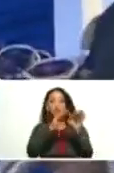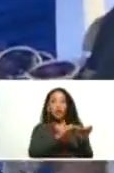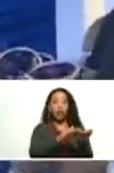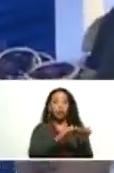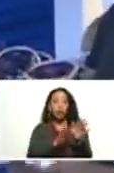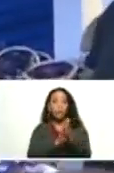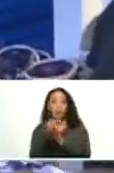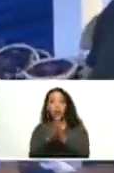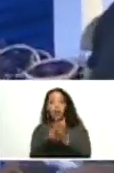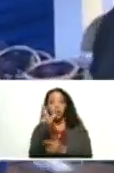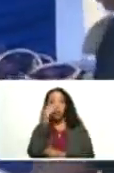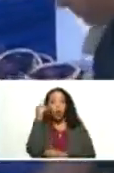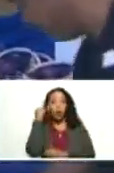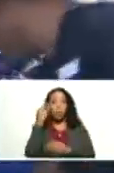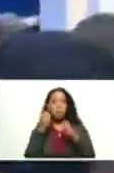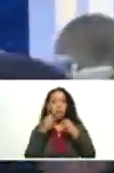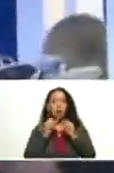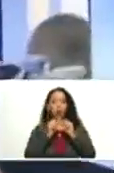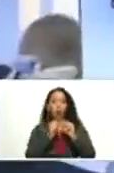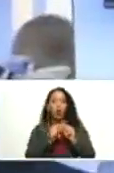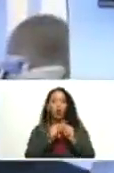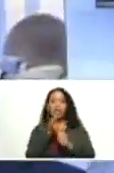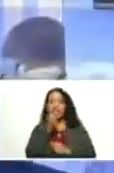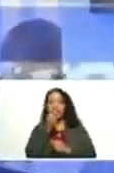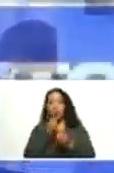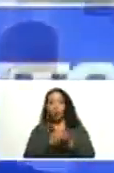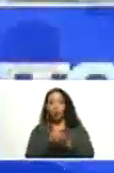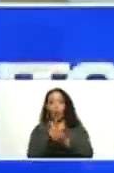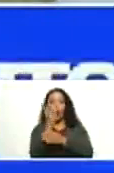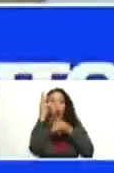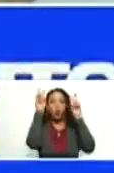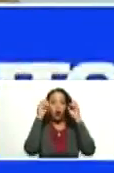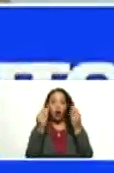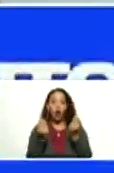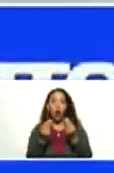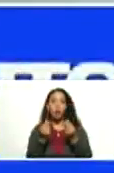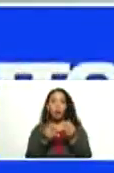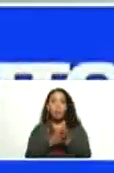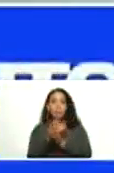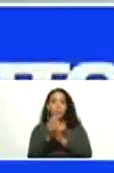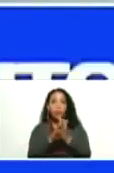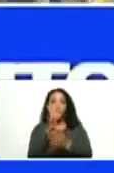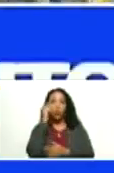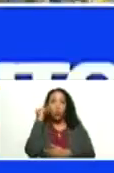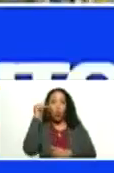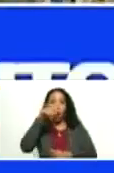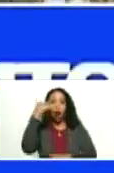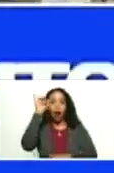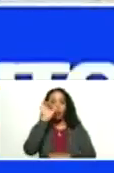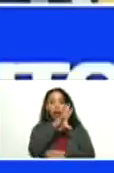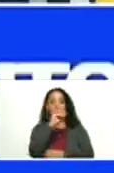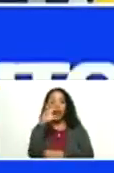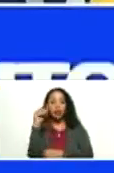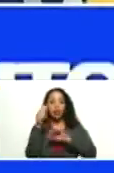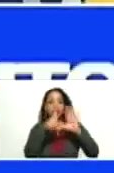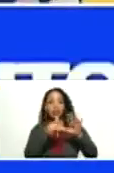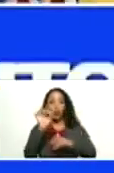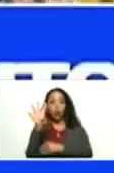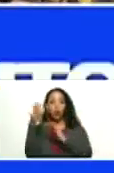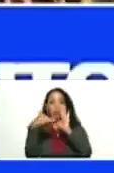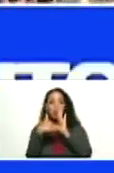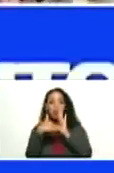las emprendedoras. Para que siga reverdeciendo la nueva economía de emprendimiento. Hoy tenemos